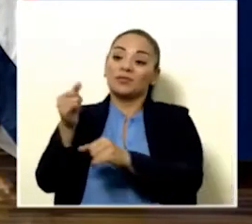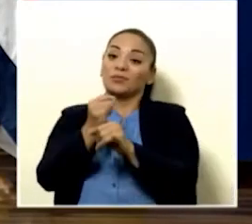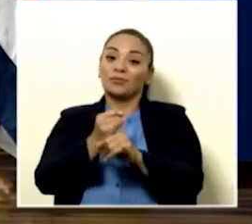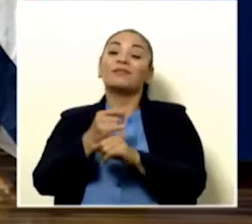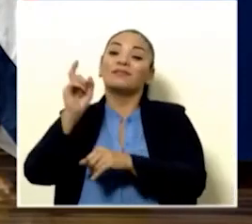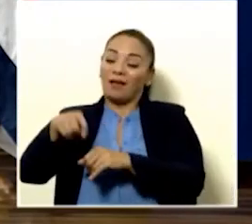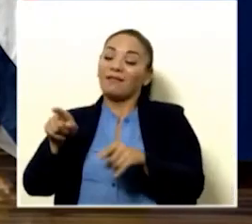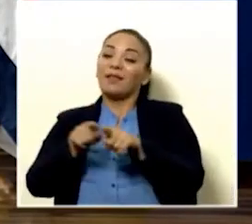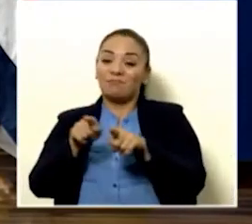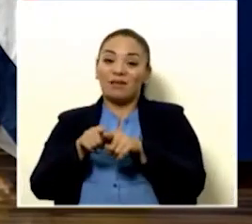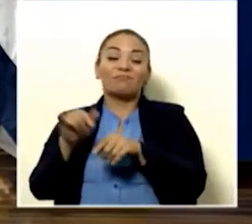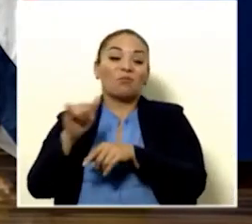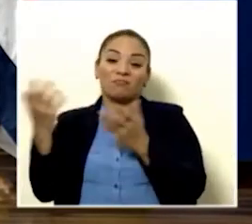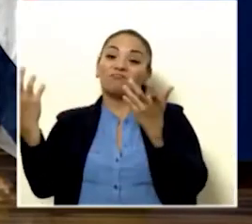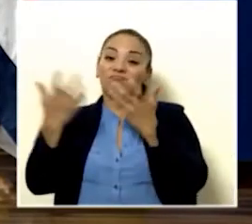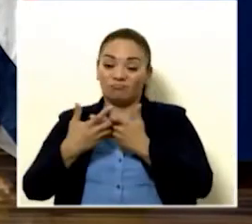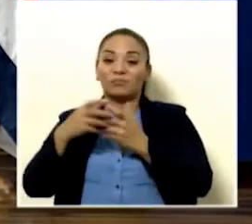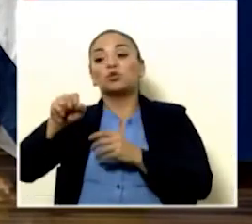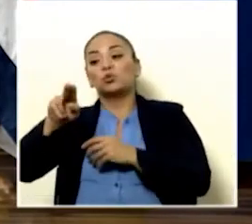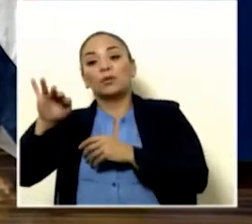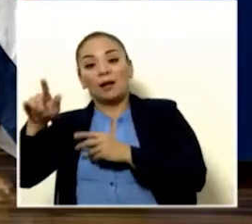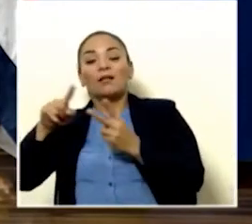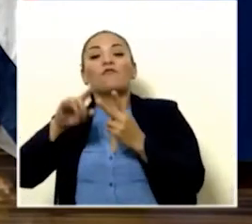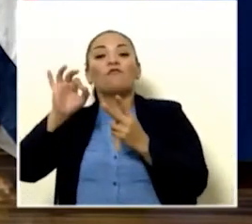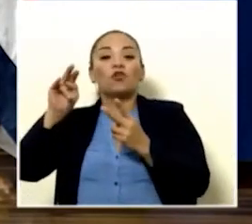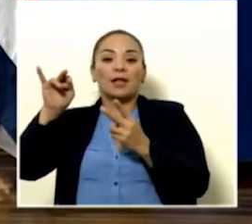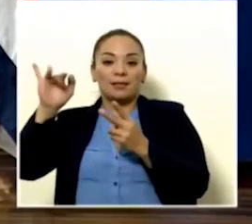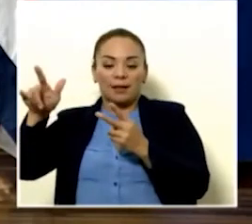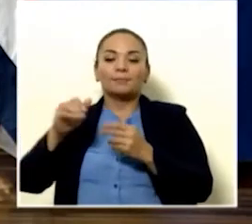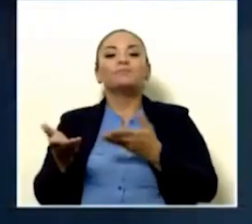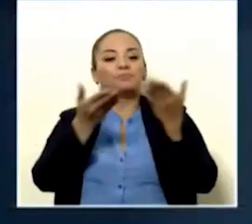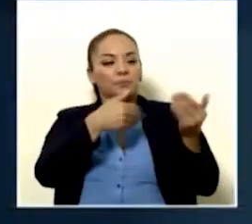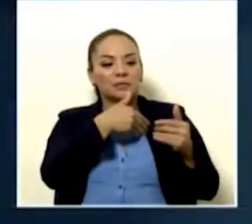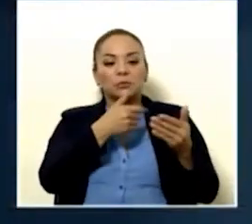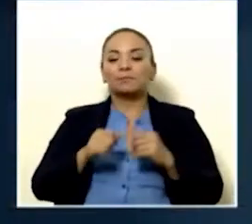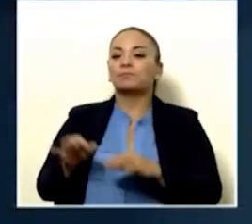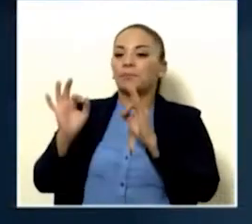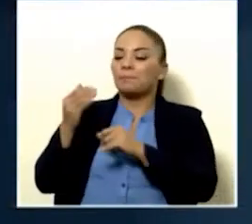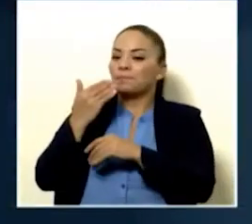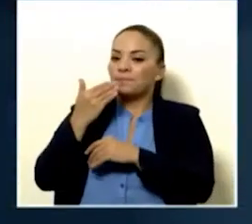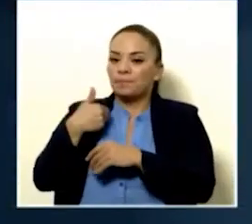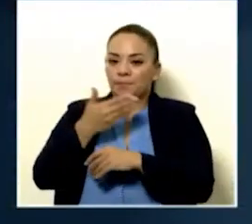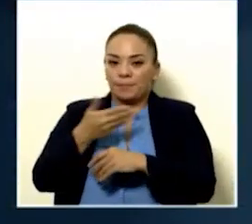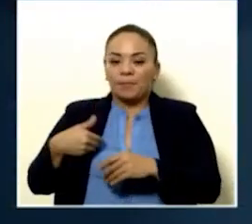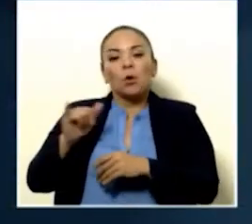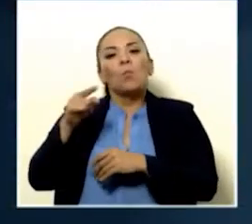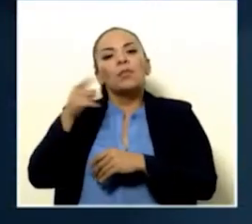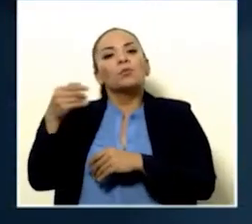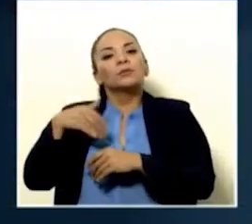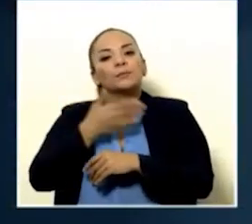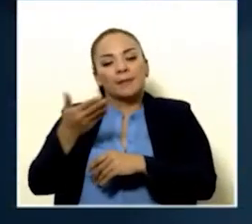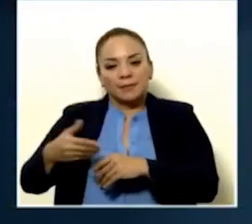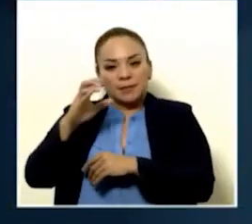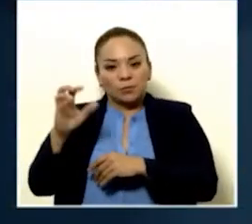es la Sutel y el Fonatel. Por favor, don. Muchas gracias, señor presidente. Como bien lo mencionaba el señor presidente